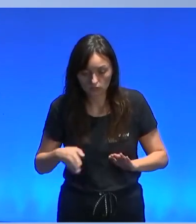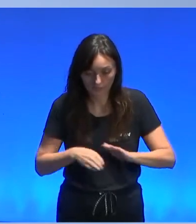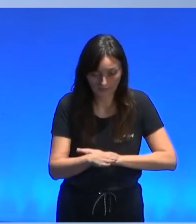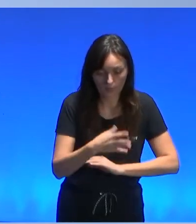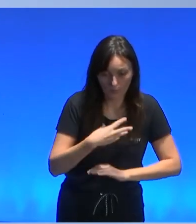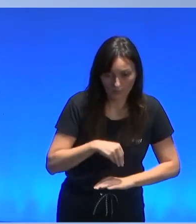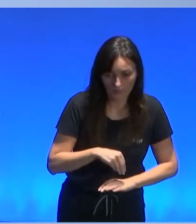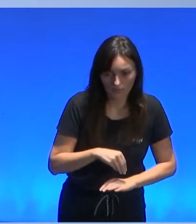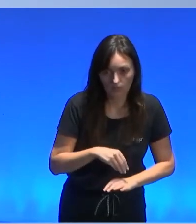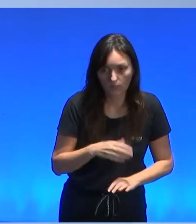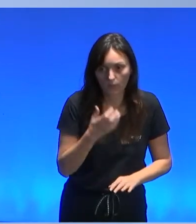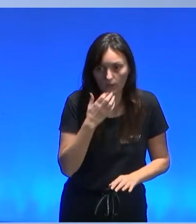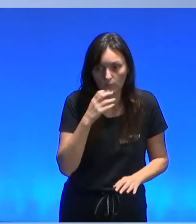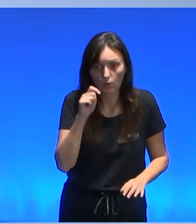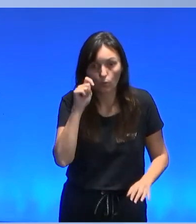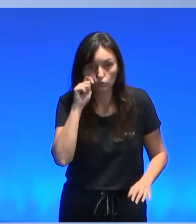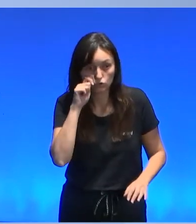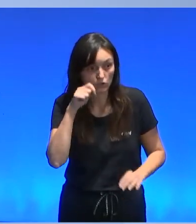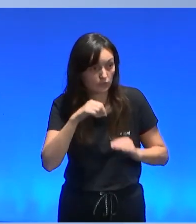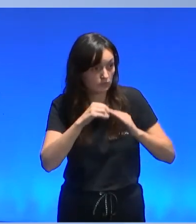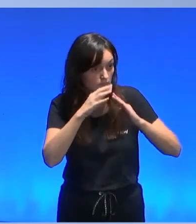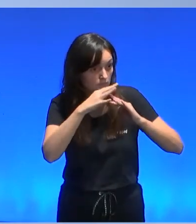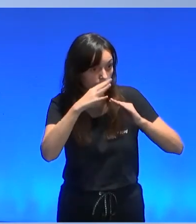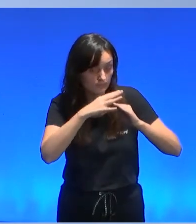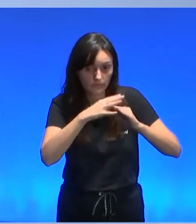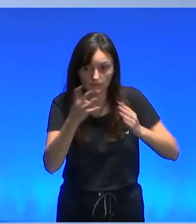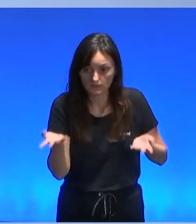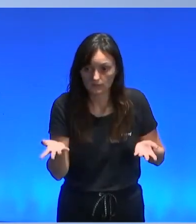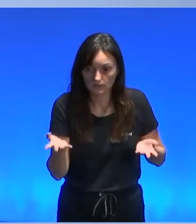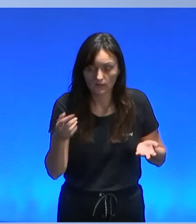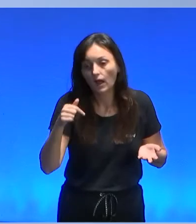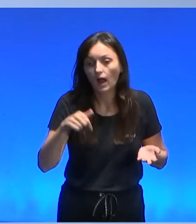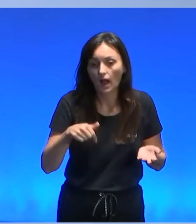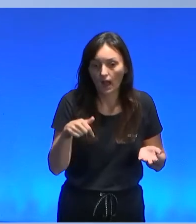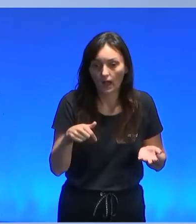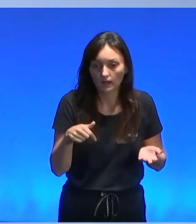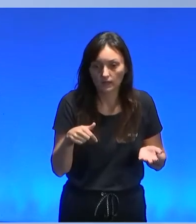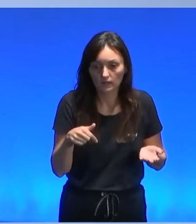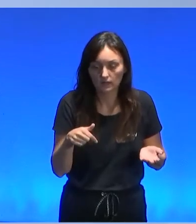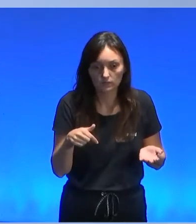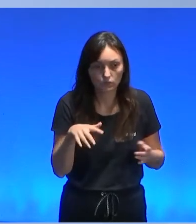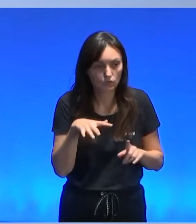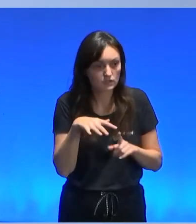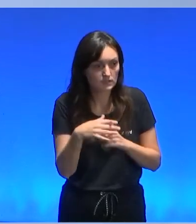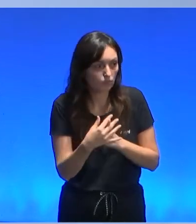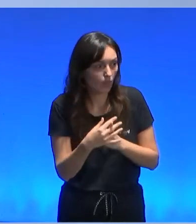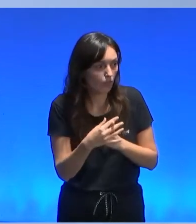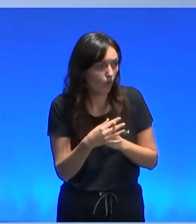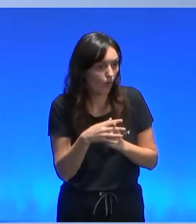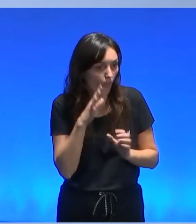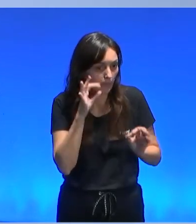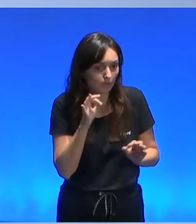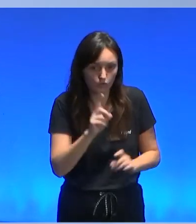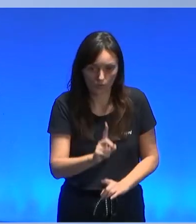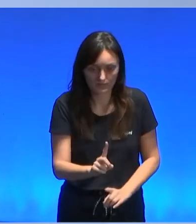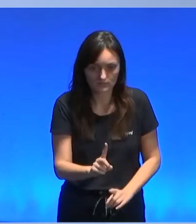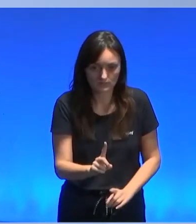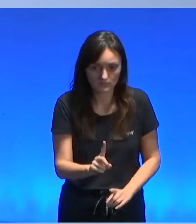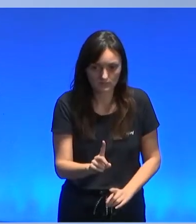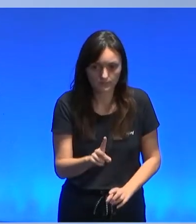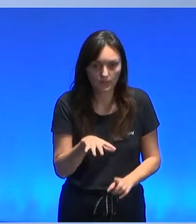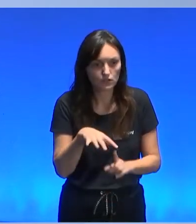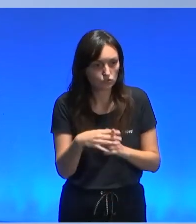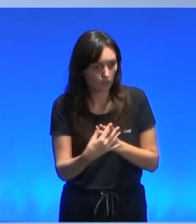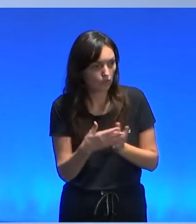ejemplo, un museo como donde estamos, obviamente no es una situación crítica, es una